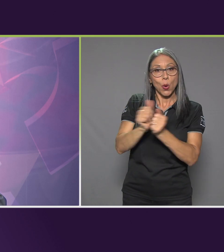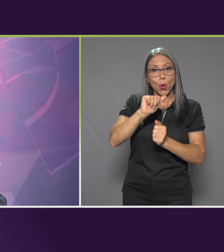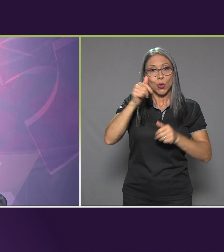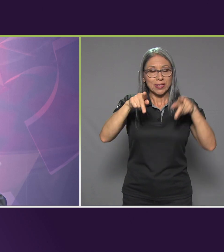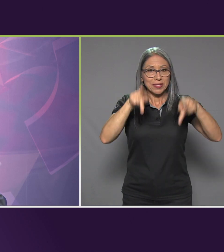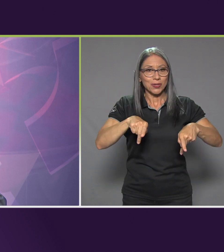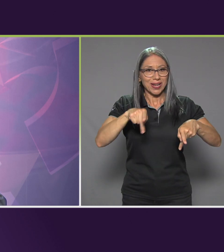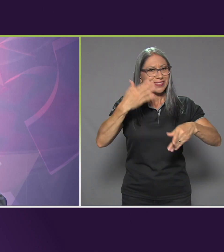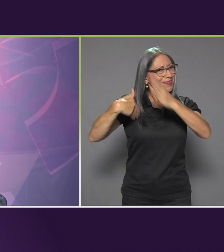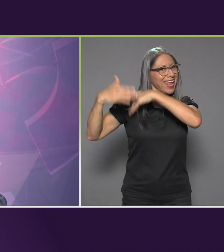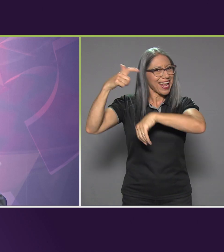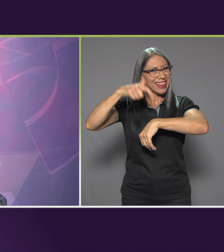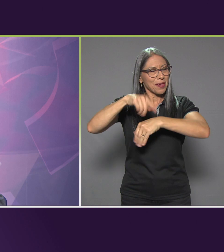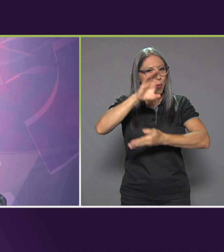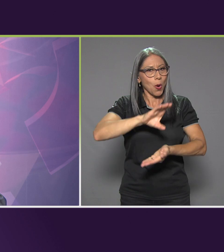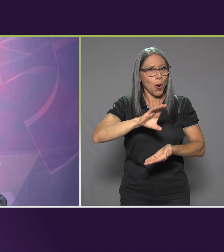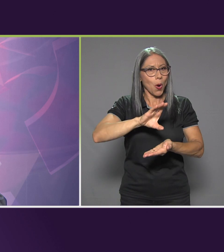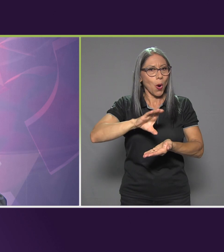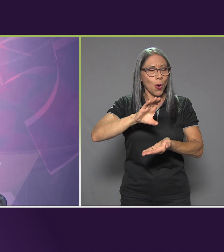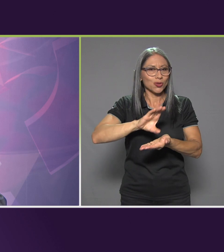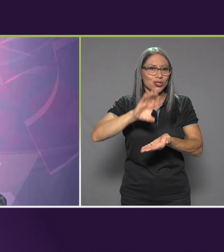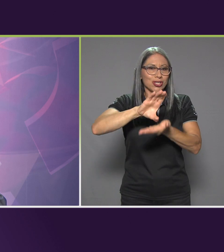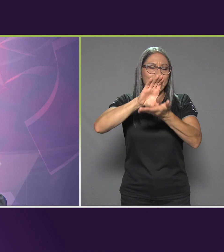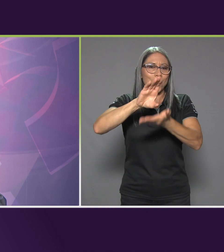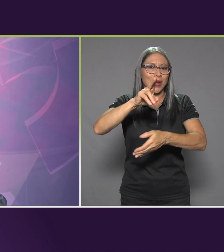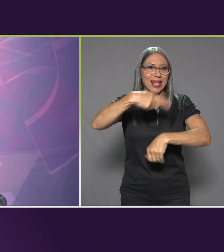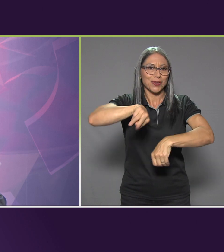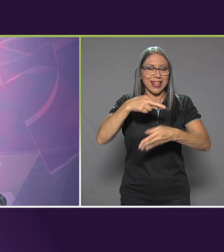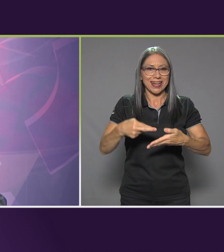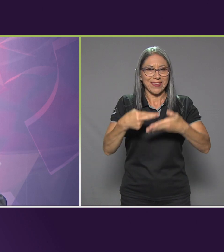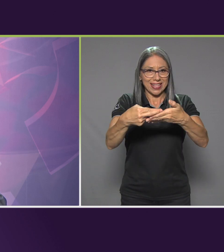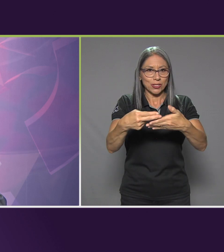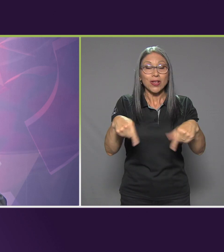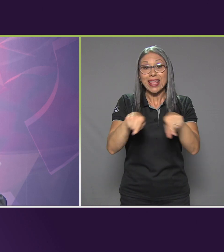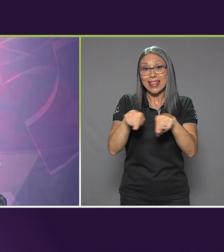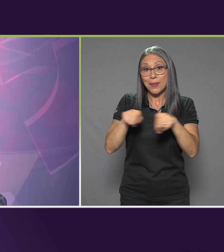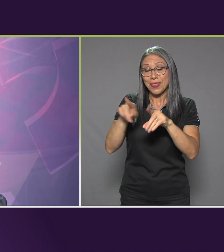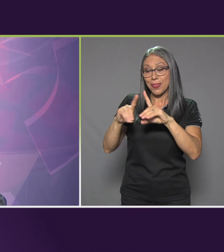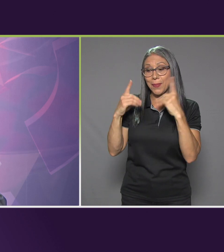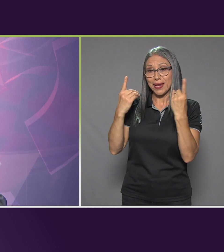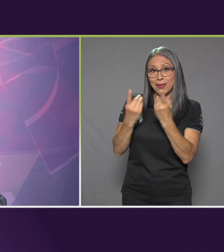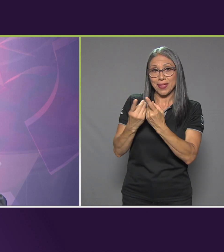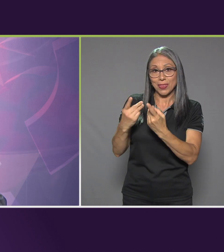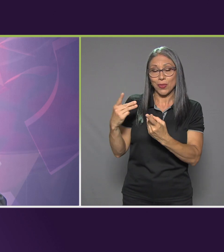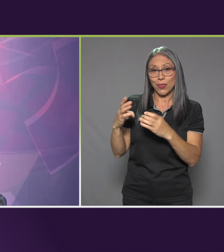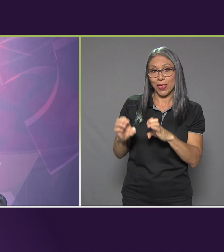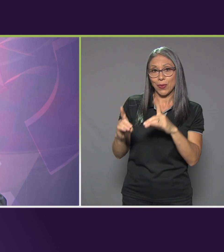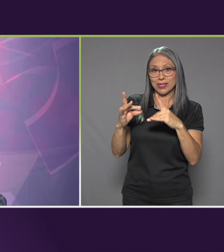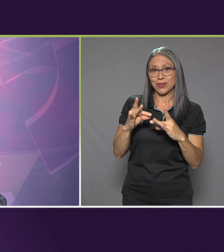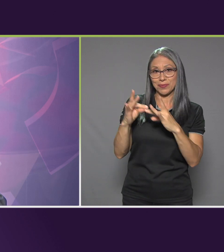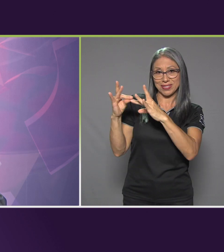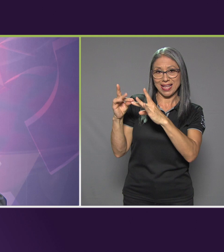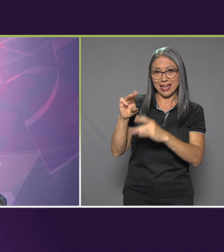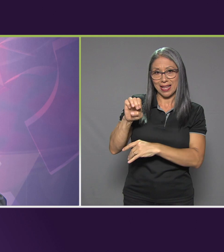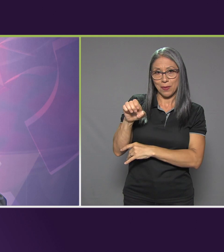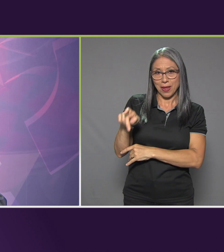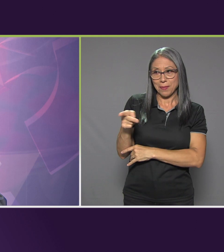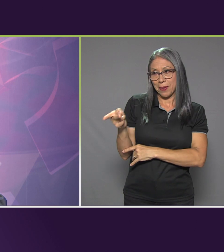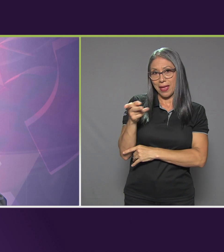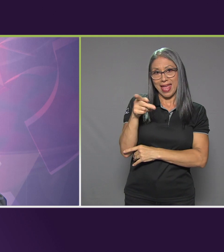Consejo Nacional de Rehabilitación en aquel tiempo, ¿verdad? Uh-huh. Y del Departamento de Educación Especial del Ministerio de Educación Pública, tuvieron la